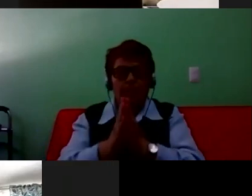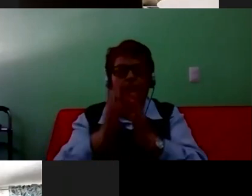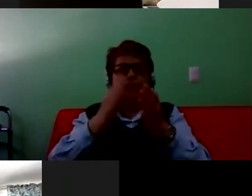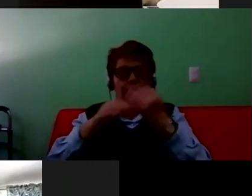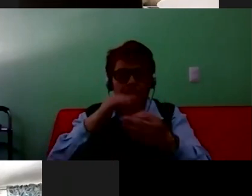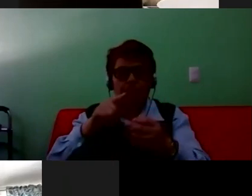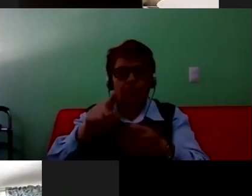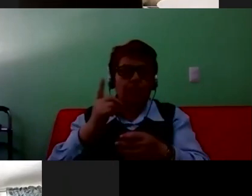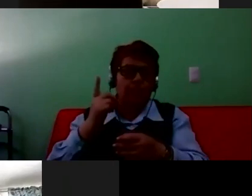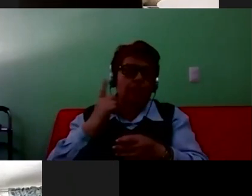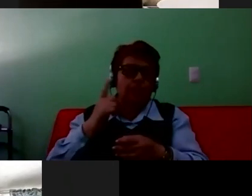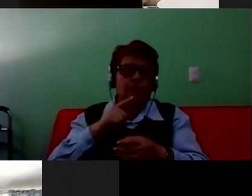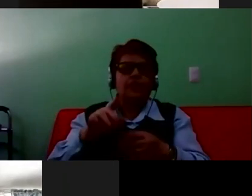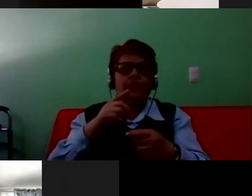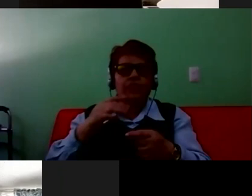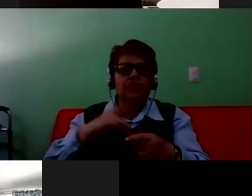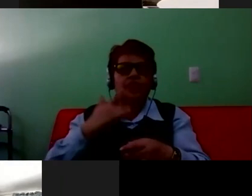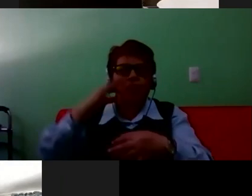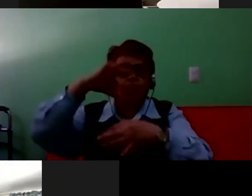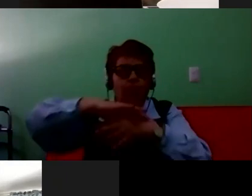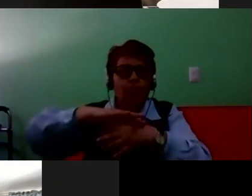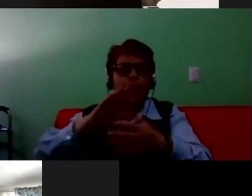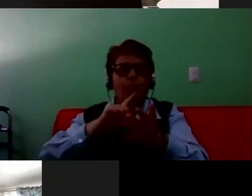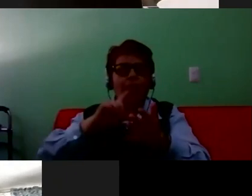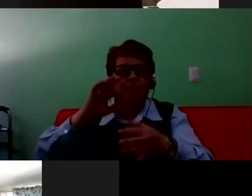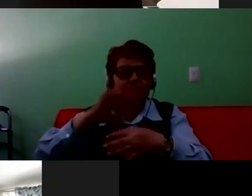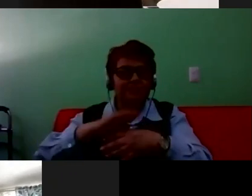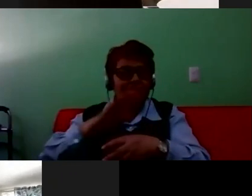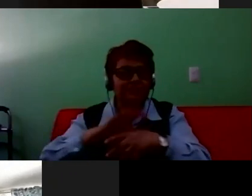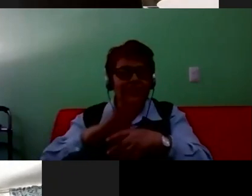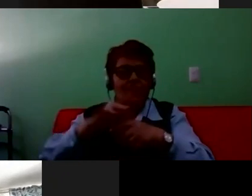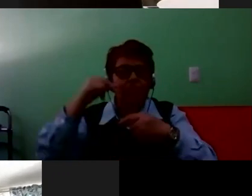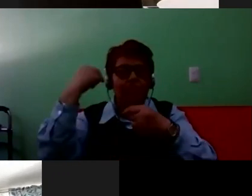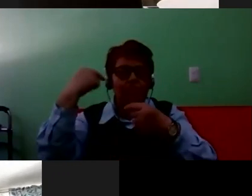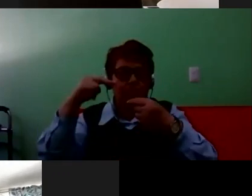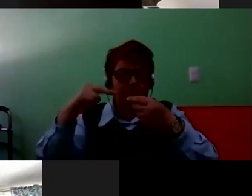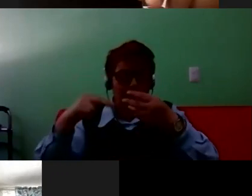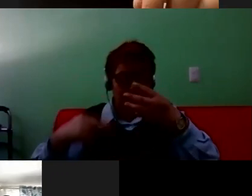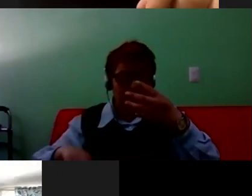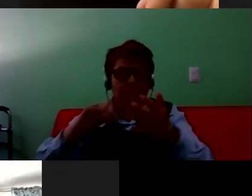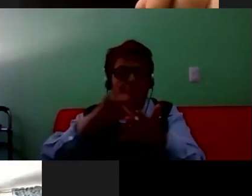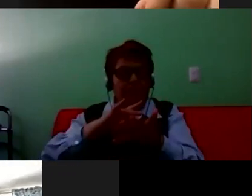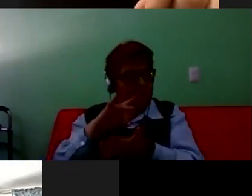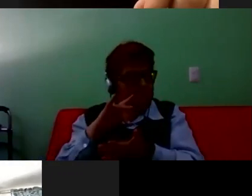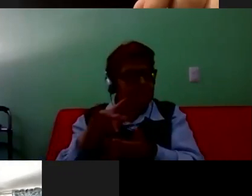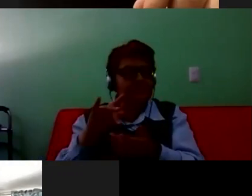diputados y diputadas manifestar el sentido de su voto conforme les vaya nombrando,